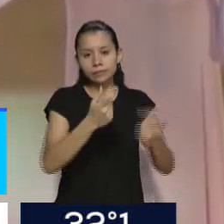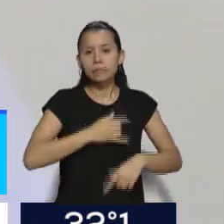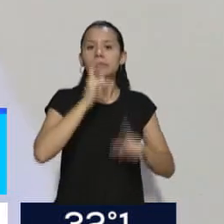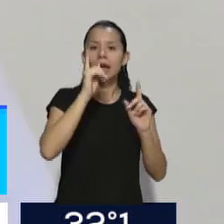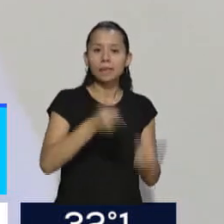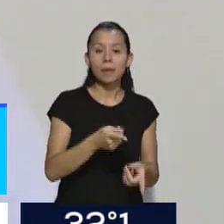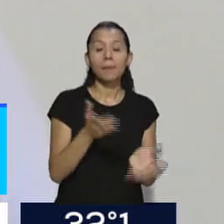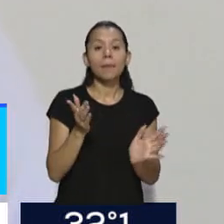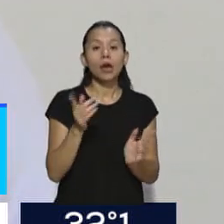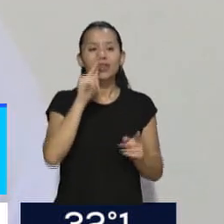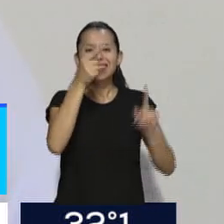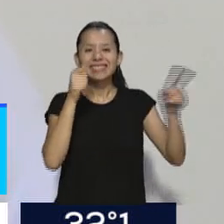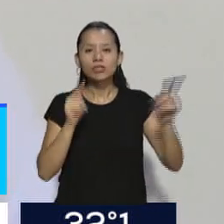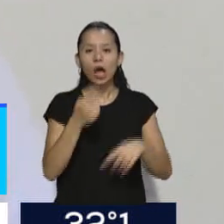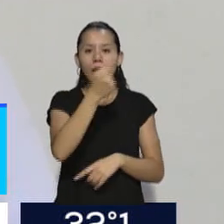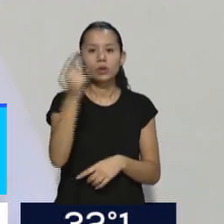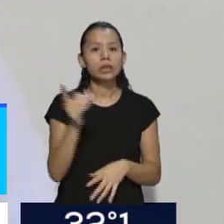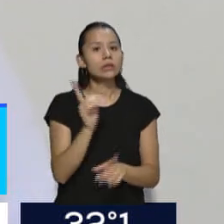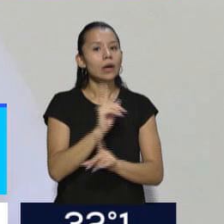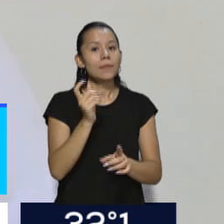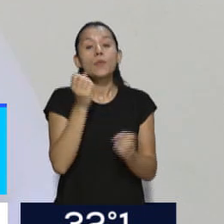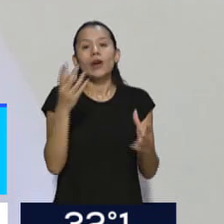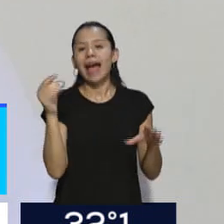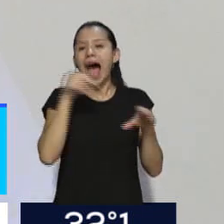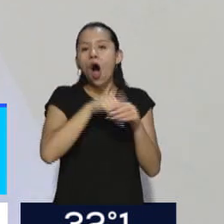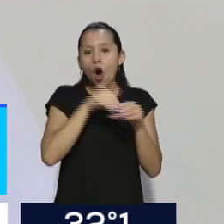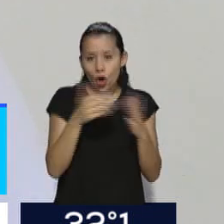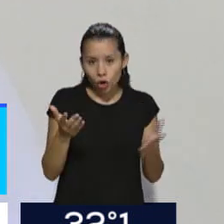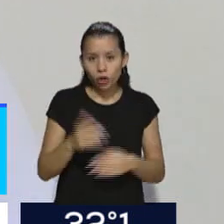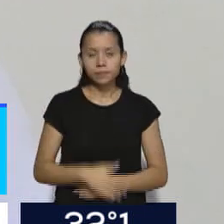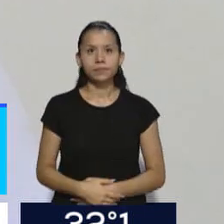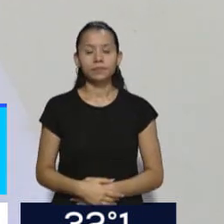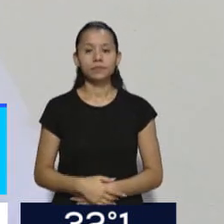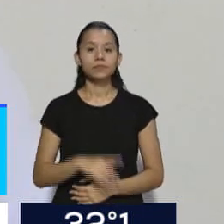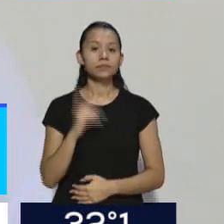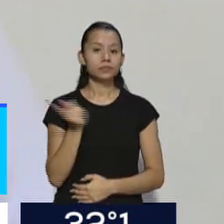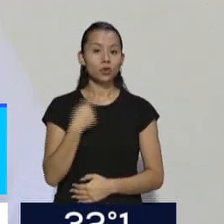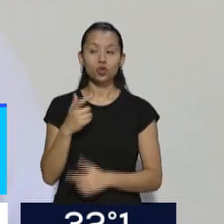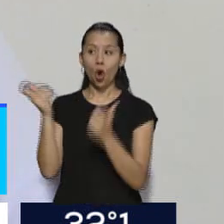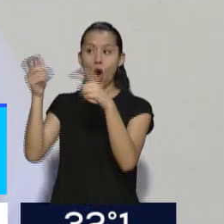para ahorrar. Hemos obrado en consecuencia de lo que dicta la resolución que emitió la Corte Suprema,